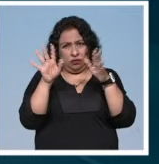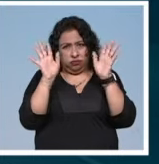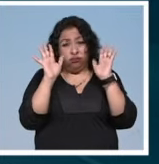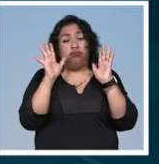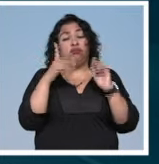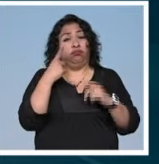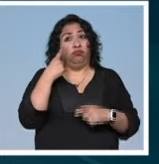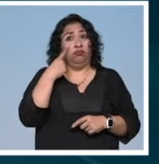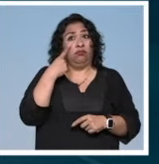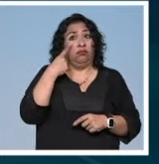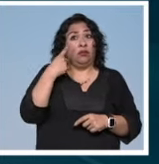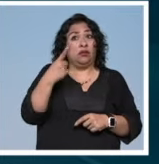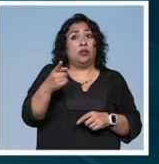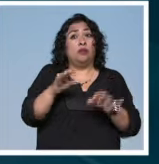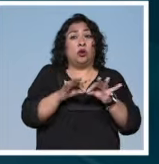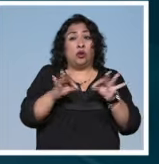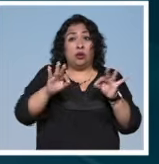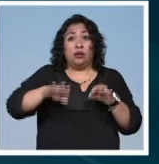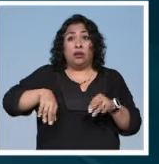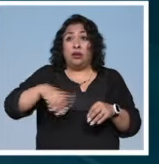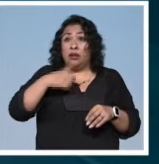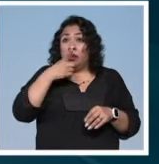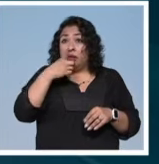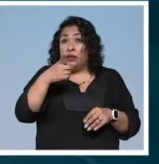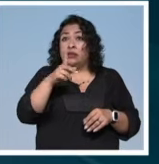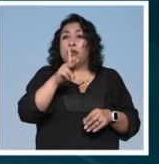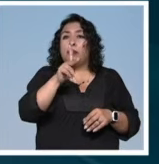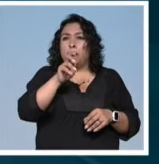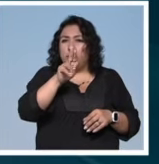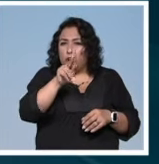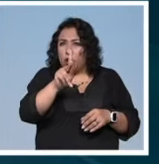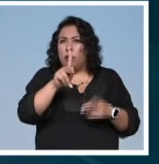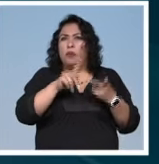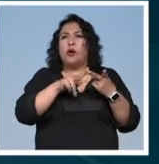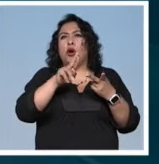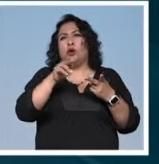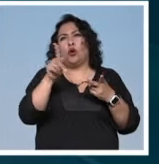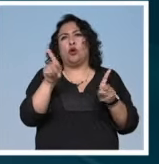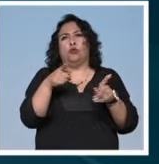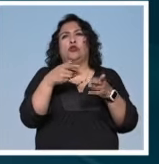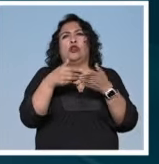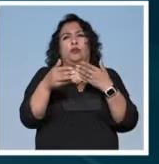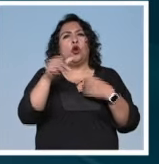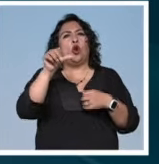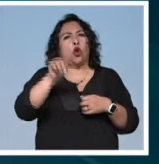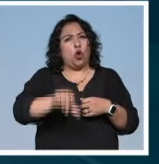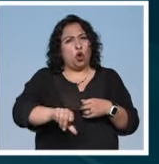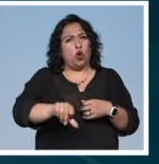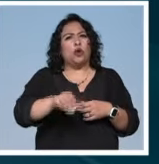un referente, ya lo dices, no solo del rock, sino del pop y de la música contemporánea. Y hoy le